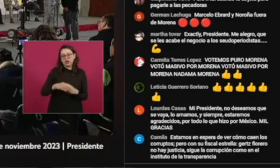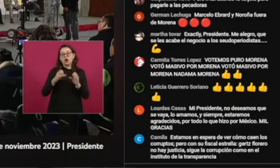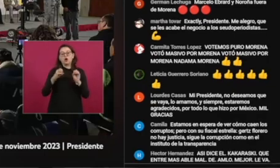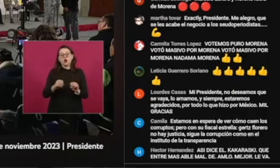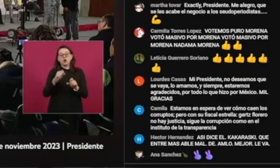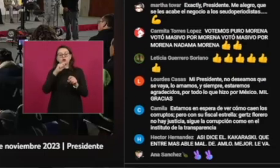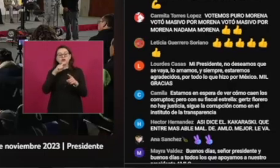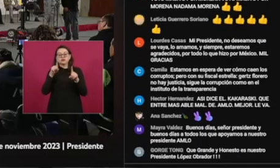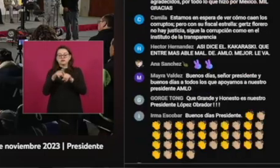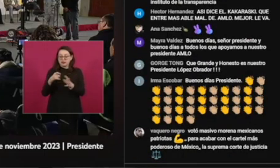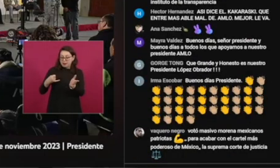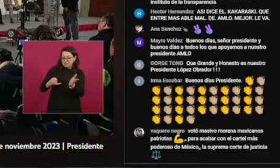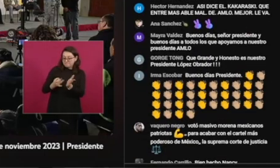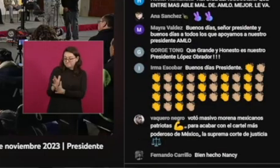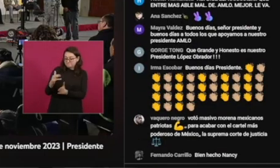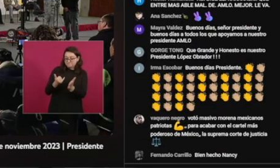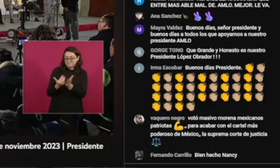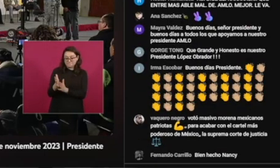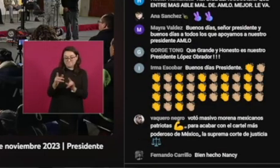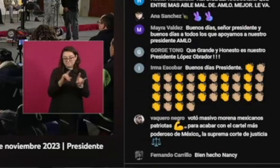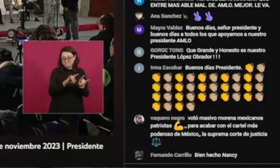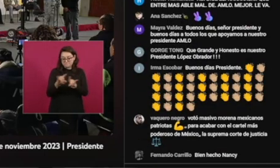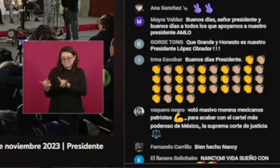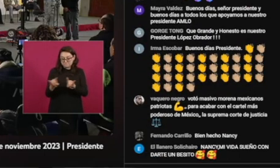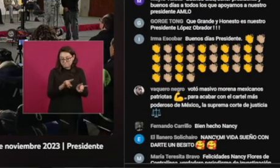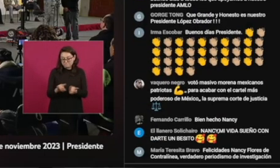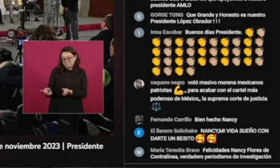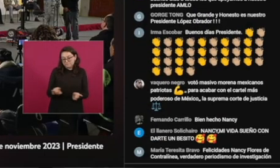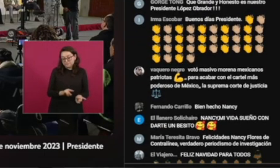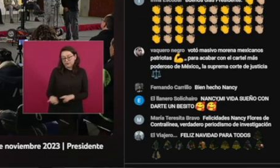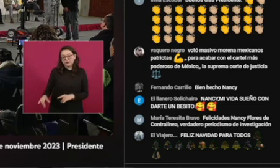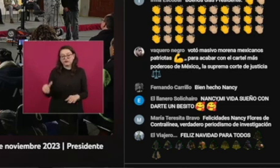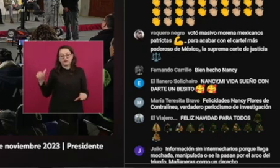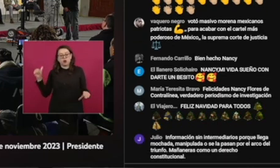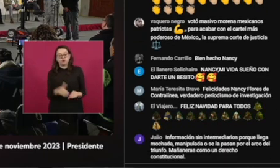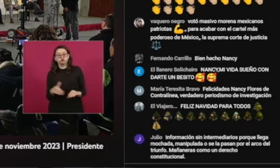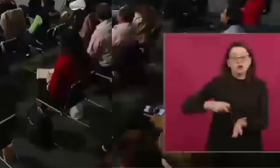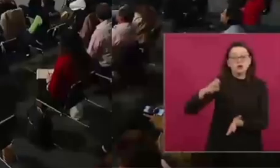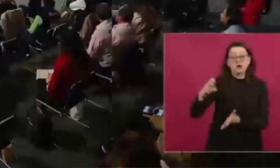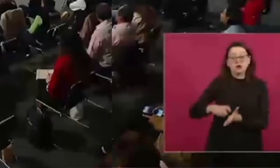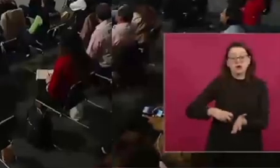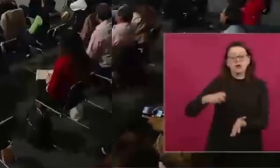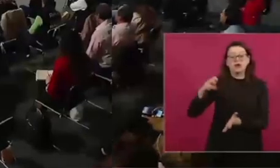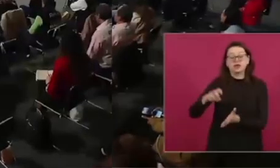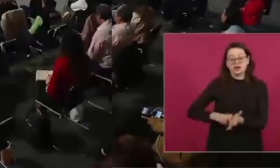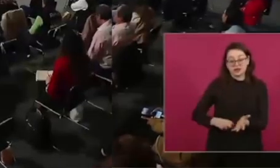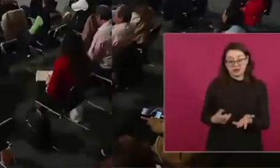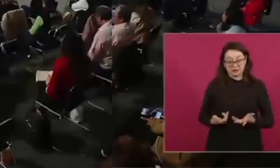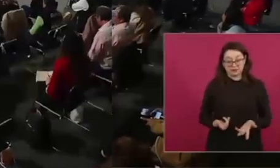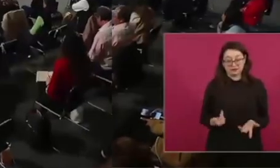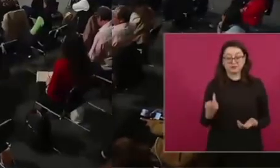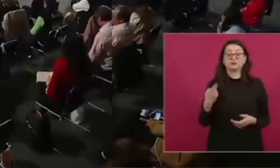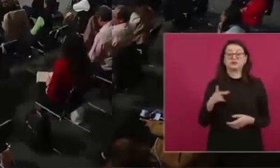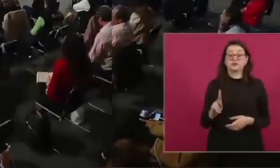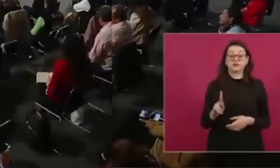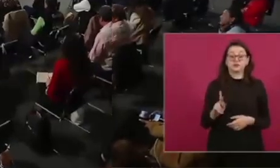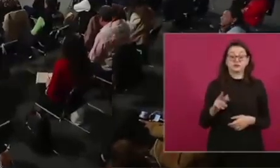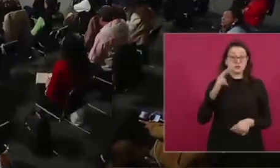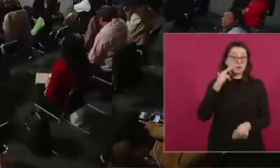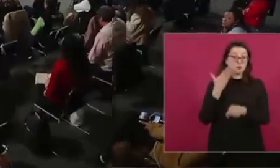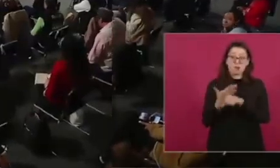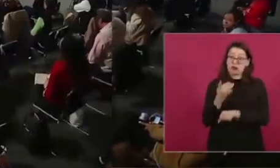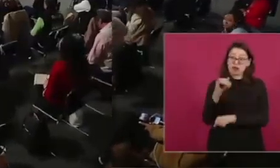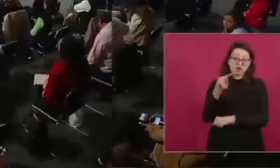puede facilitar estos fraudes conocidos como el embarazo de urnas o el llamado carrusel. Tiene que ver con el Instituto